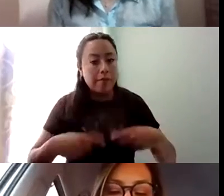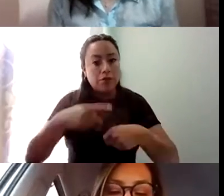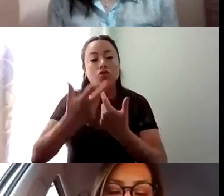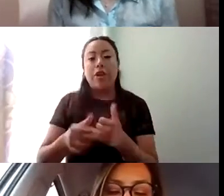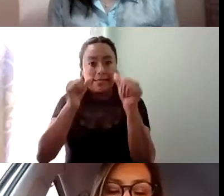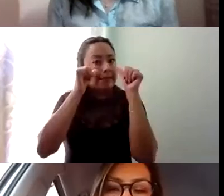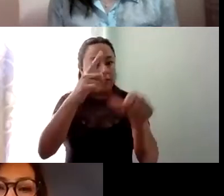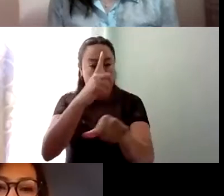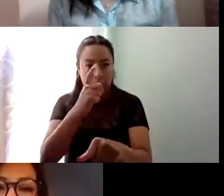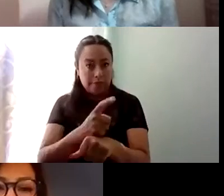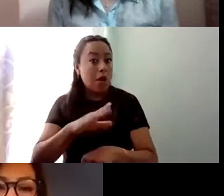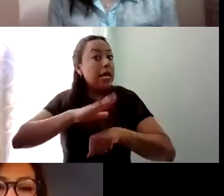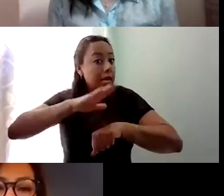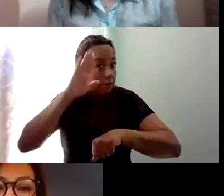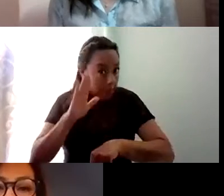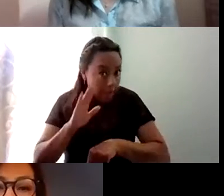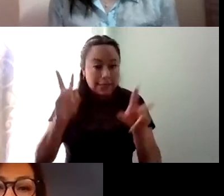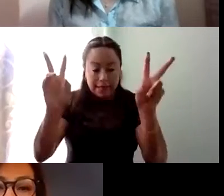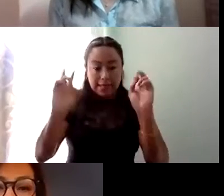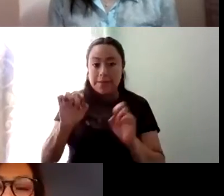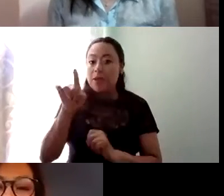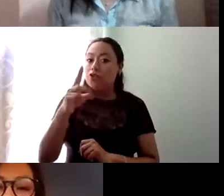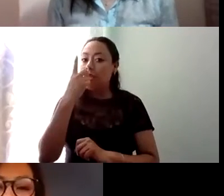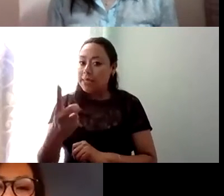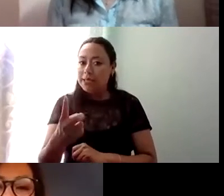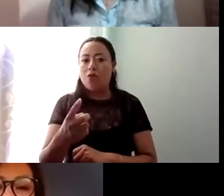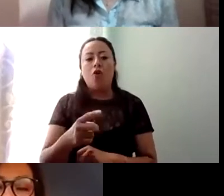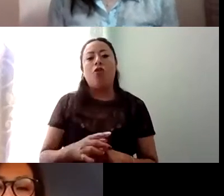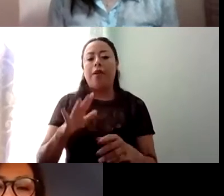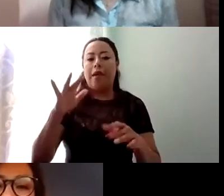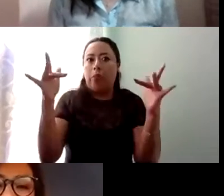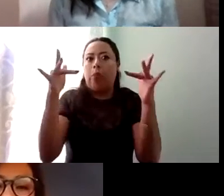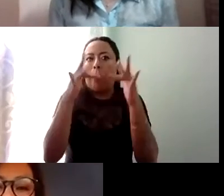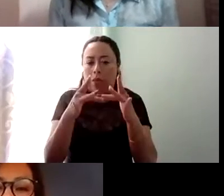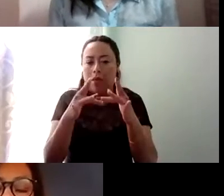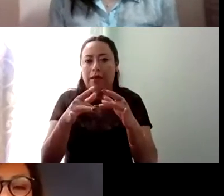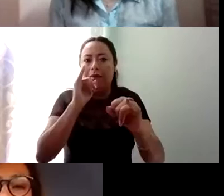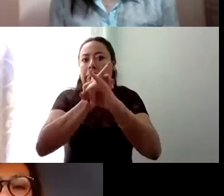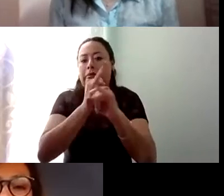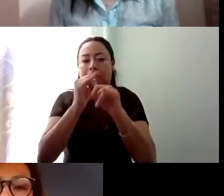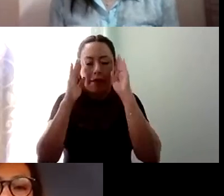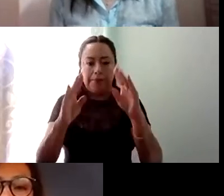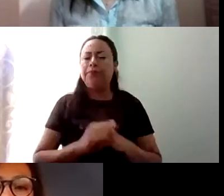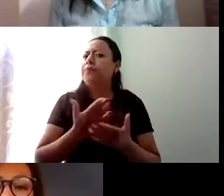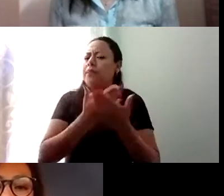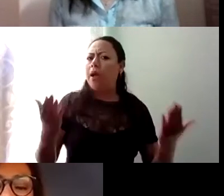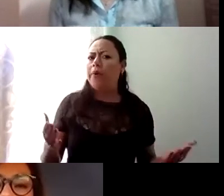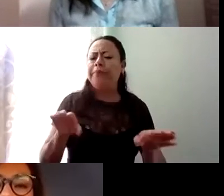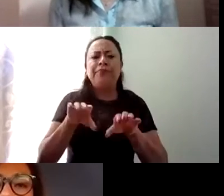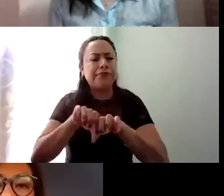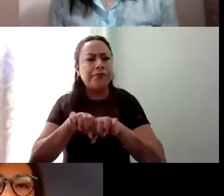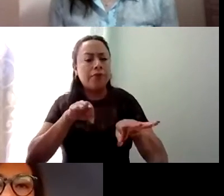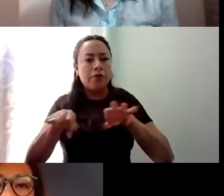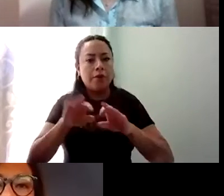que mencionó de la desconexión digital? Y también le preguntaría cómo trabajar desde la Comisión de Derechos Humanos